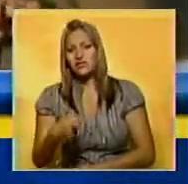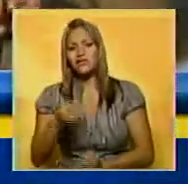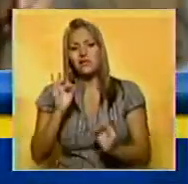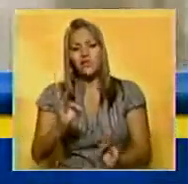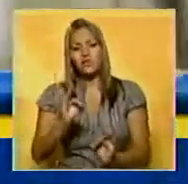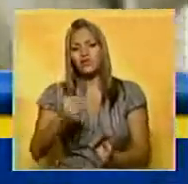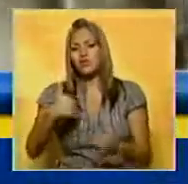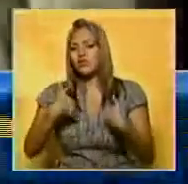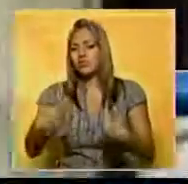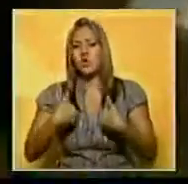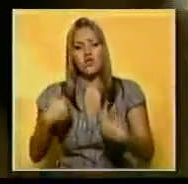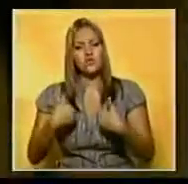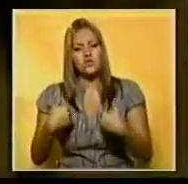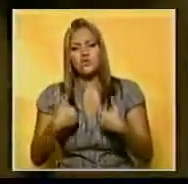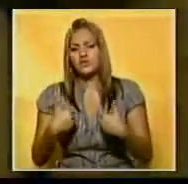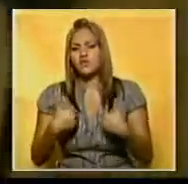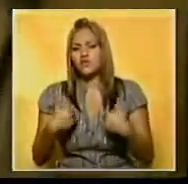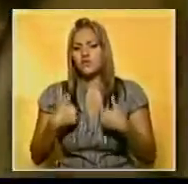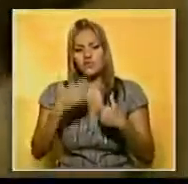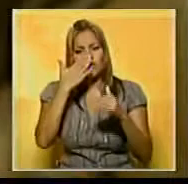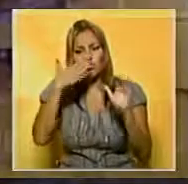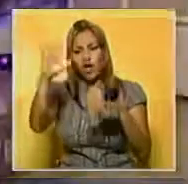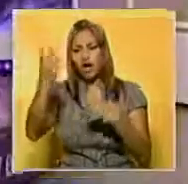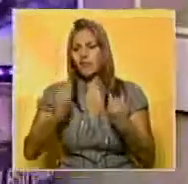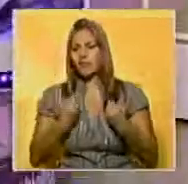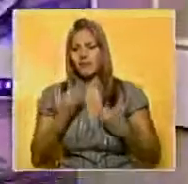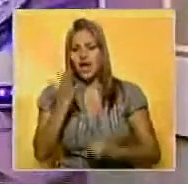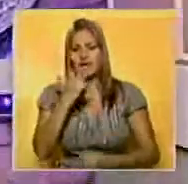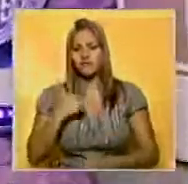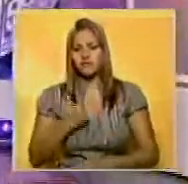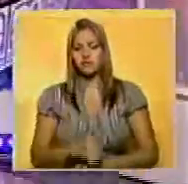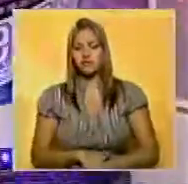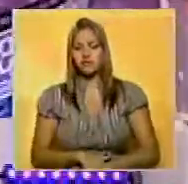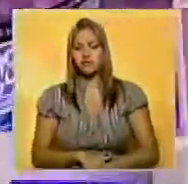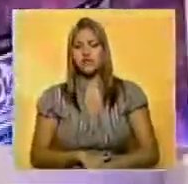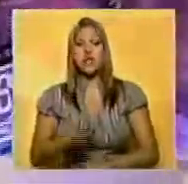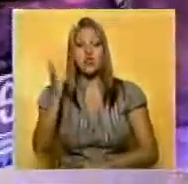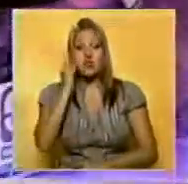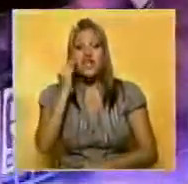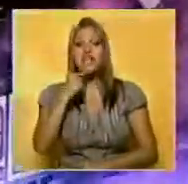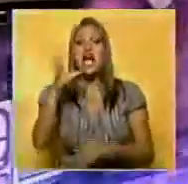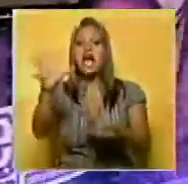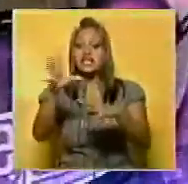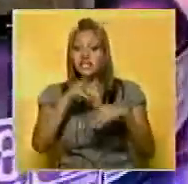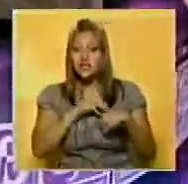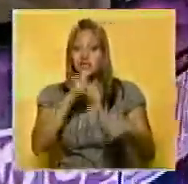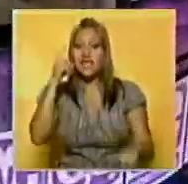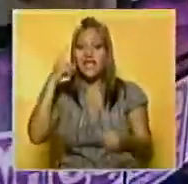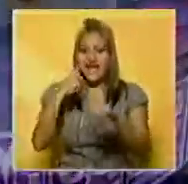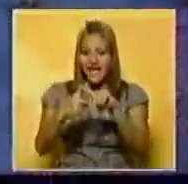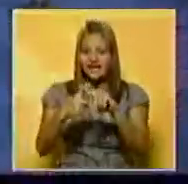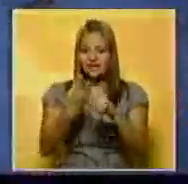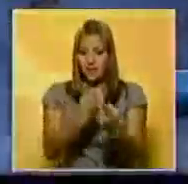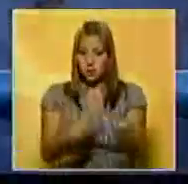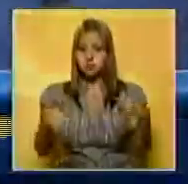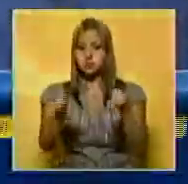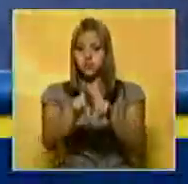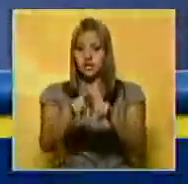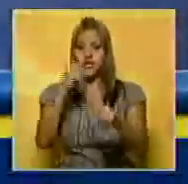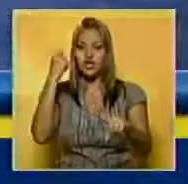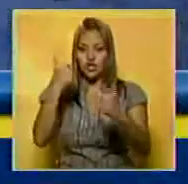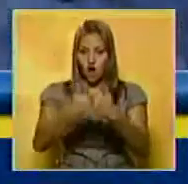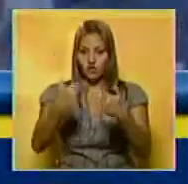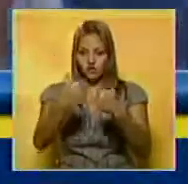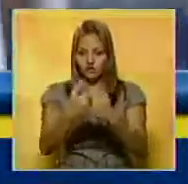que tendrá que cargar por el resto de sus días. Rihanna admitió que regresó con su ex Chris Brown. En una entrevista con la